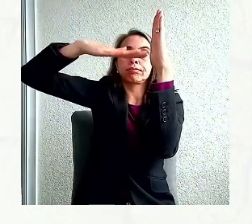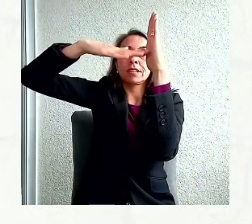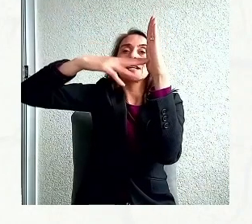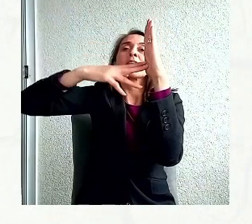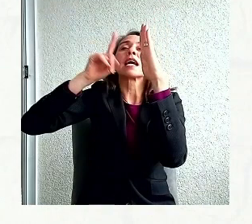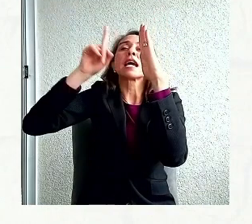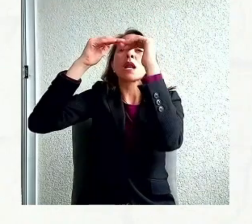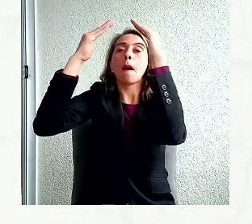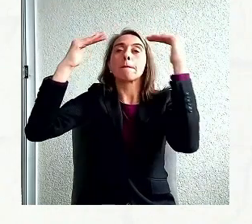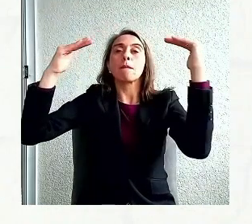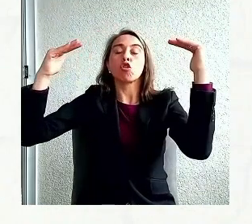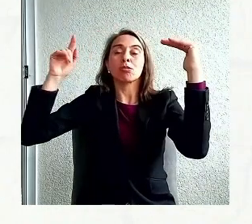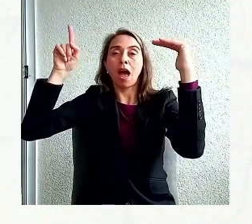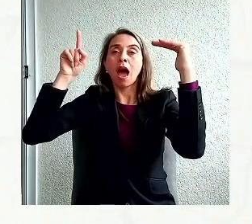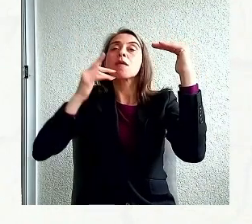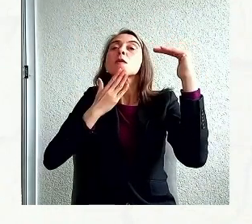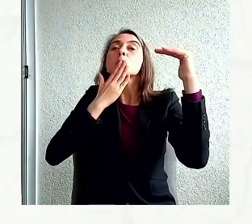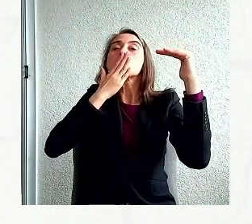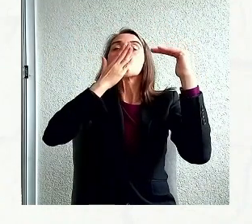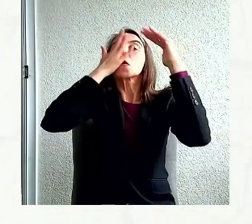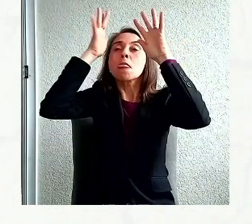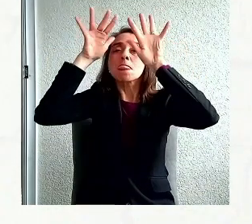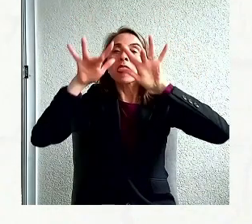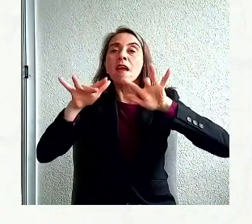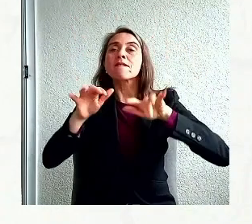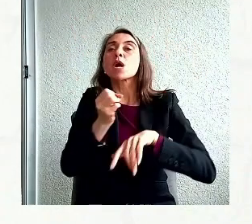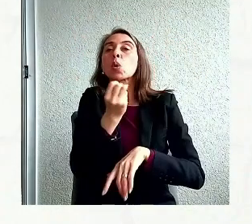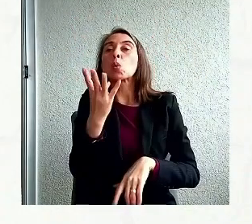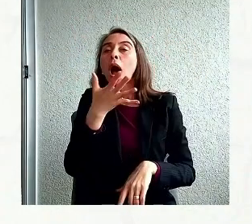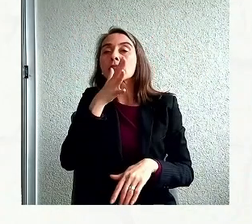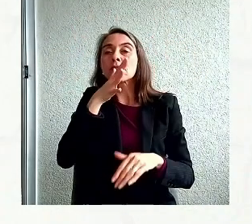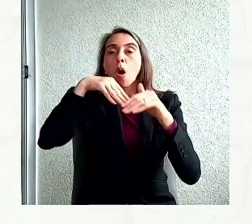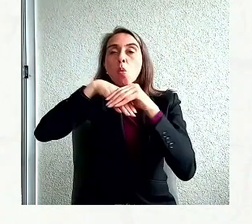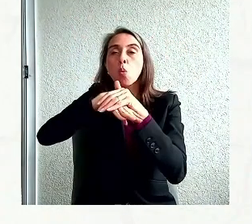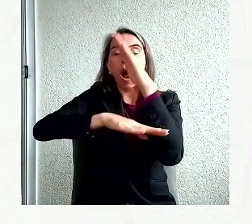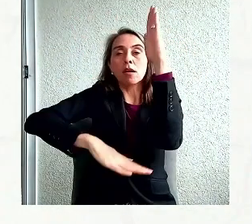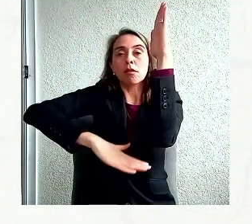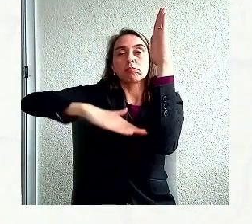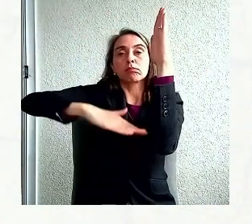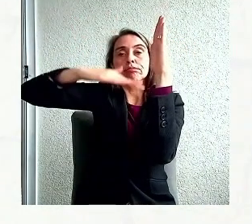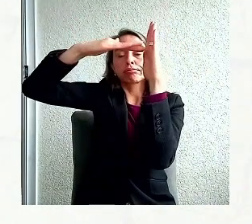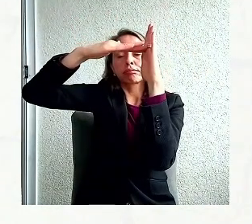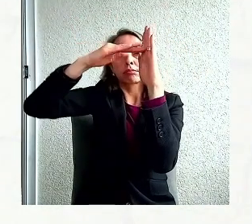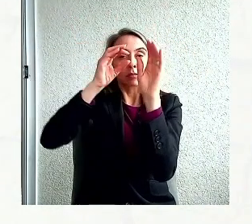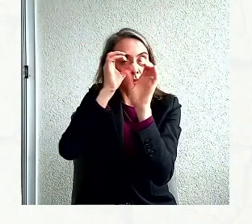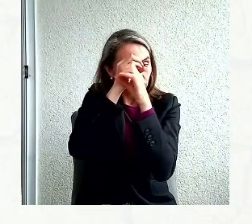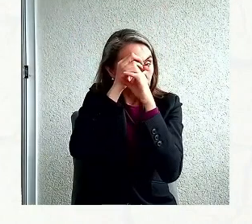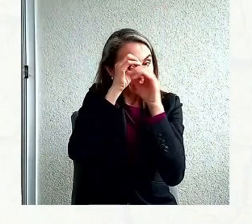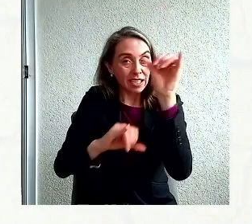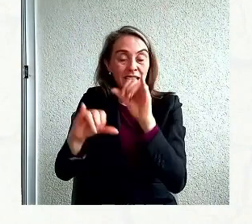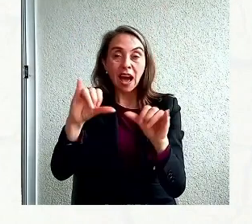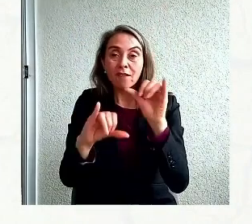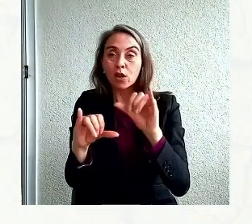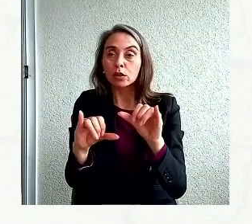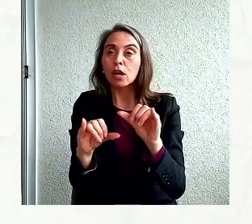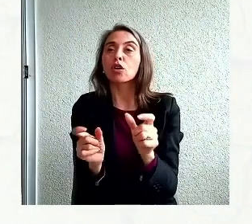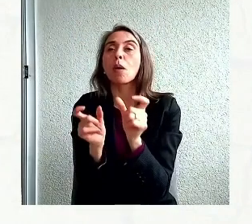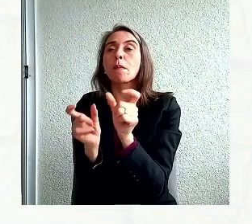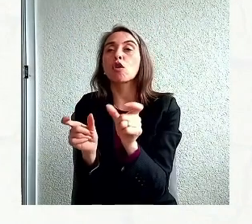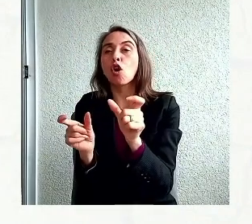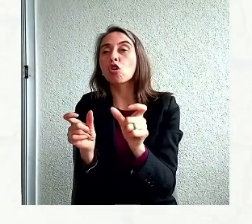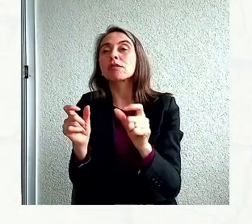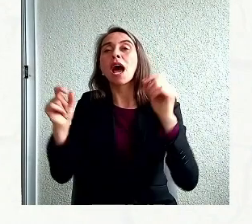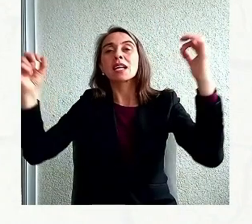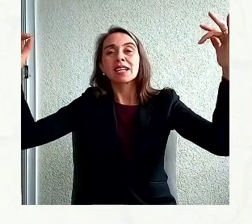términos de monitoreo de contaminantes y campaña de monitoreo químico de nieve, más las observaciones hidrológicas en terreno que están realizándose gracias